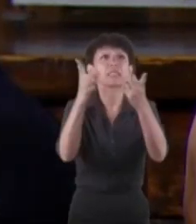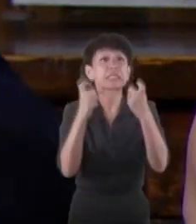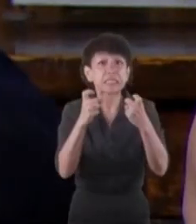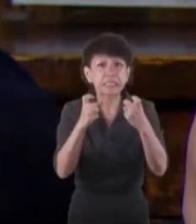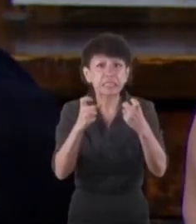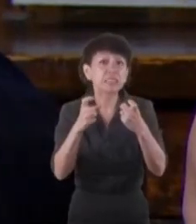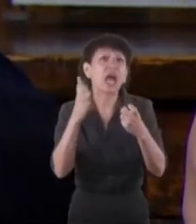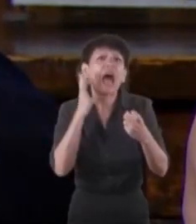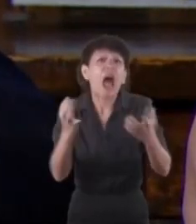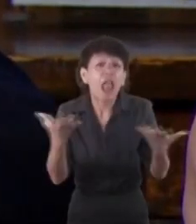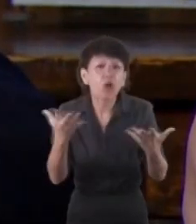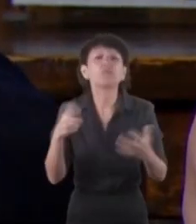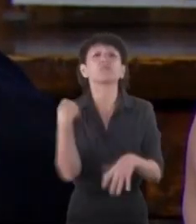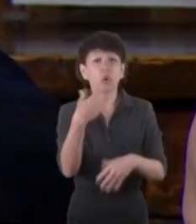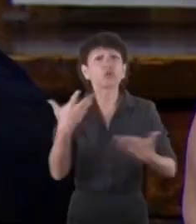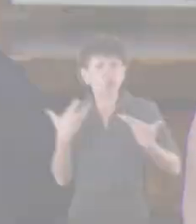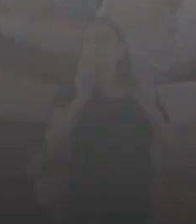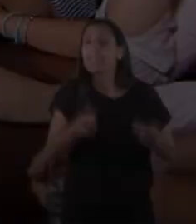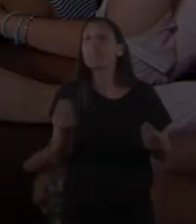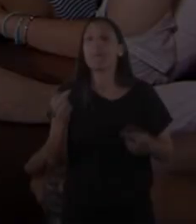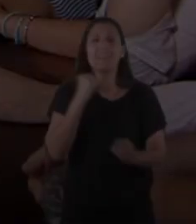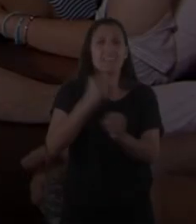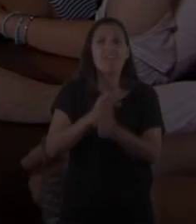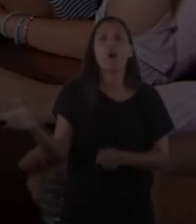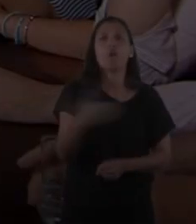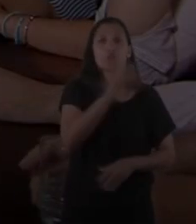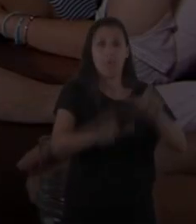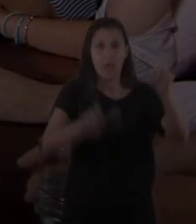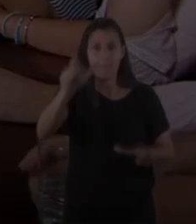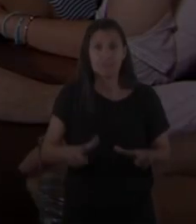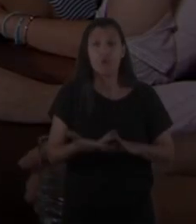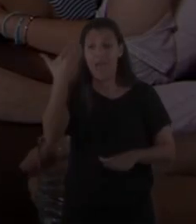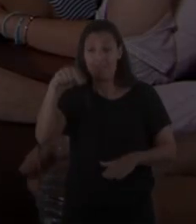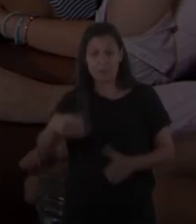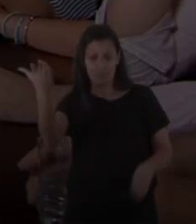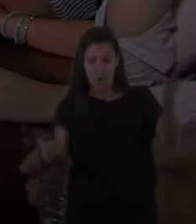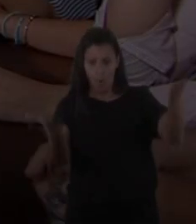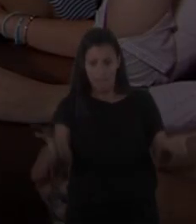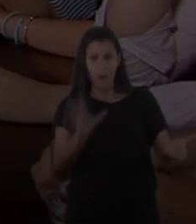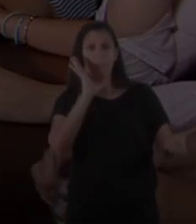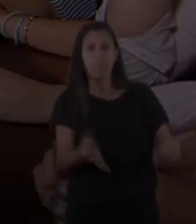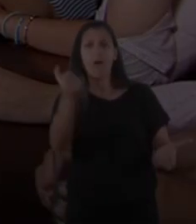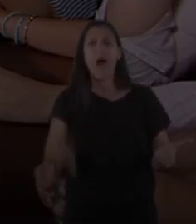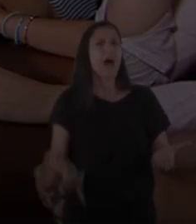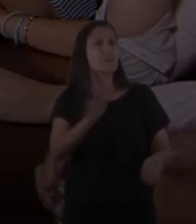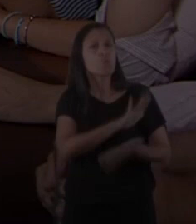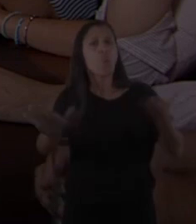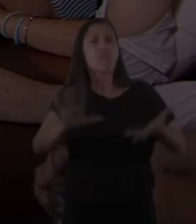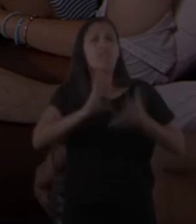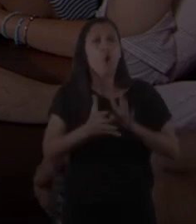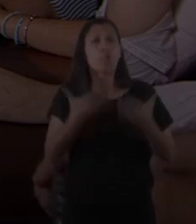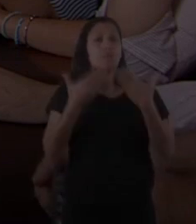los, no se dicen antídotos, antivenenos. Es un antes y un después. Estamos hoy acá en una etapa distinta de la